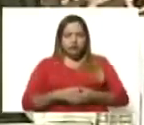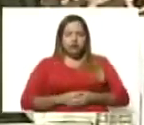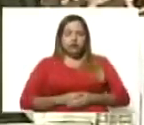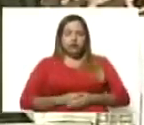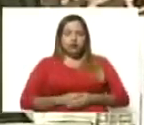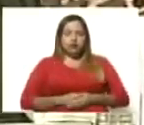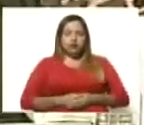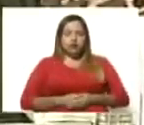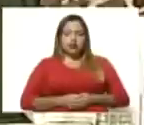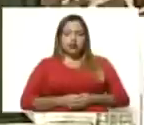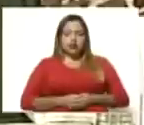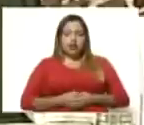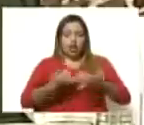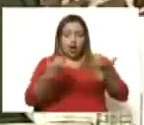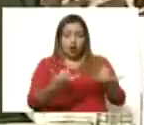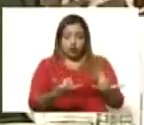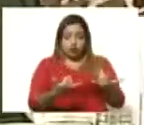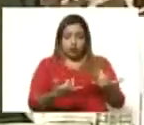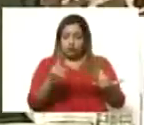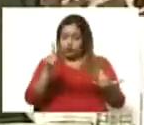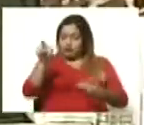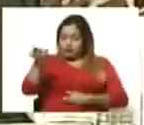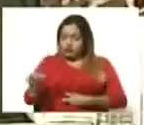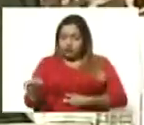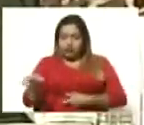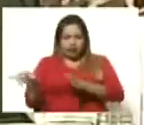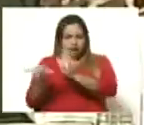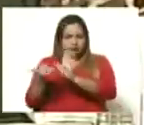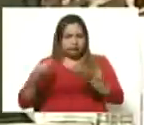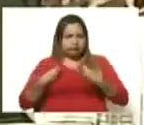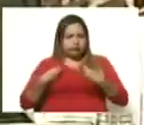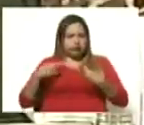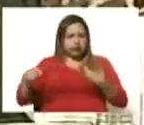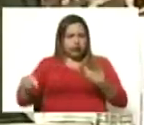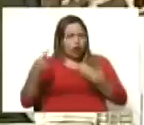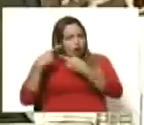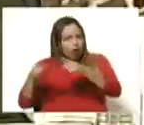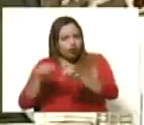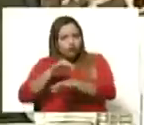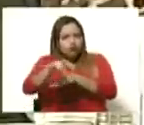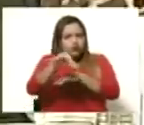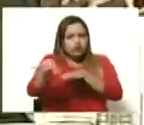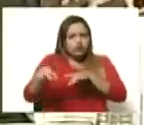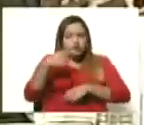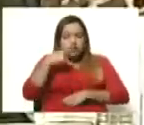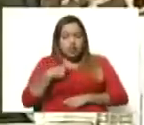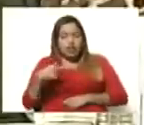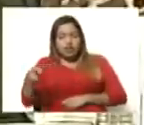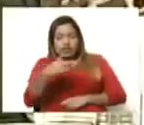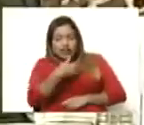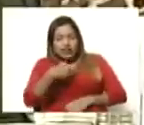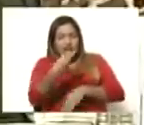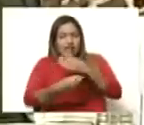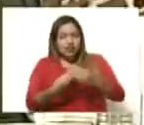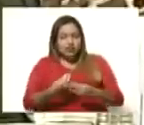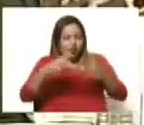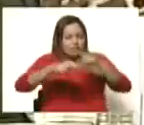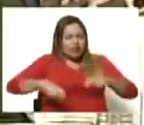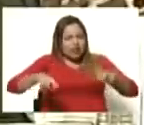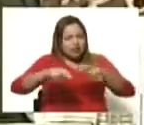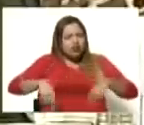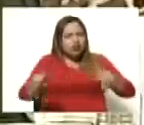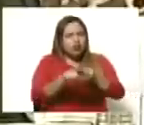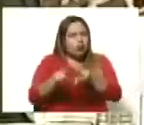Ahorita una vecina de otro municipio nos dijo que quería que hiciéramos un estudio igual al que se ha hecho